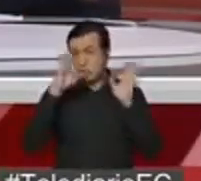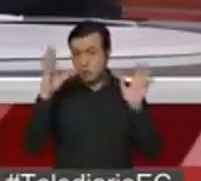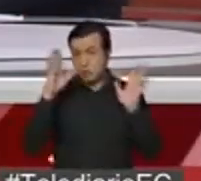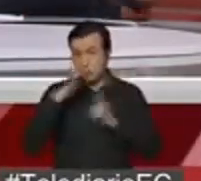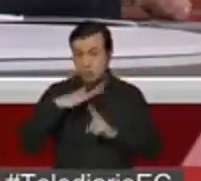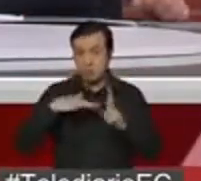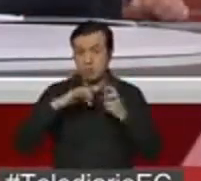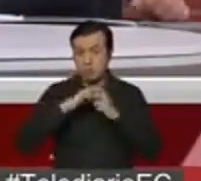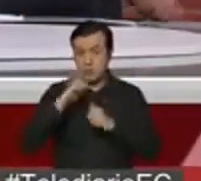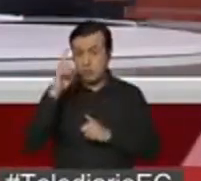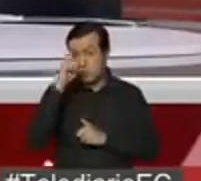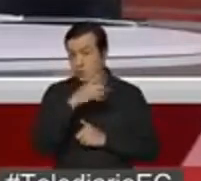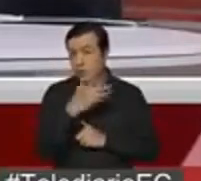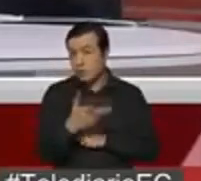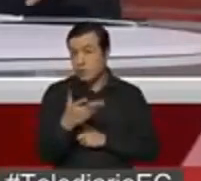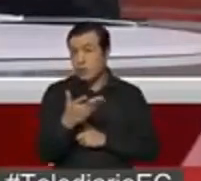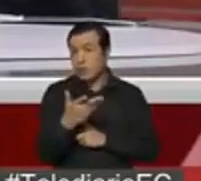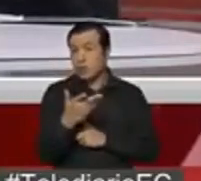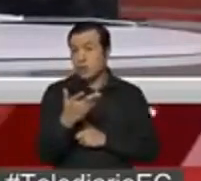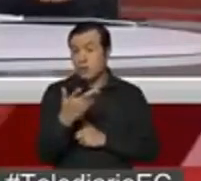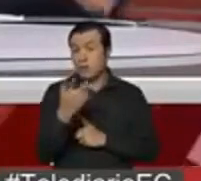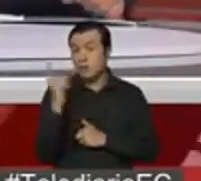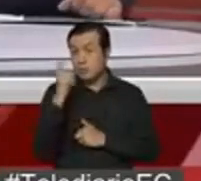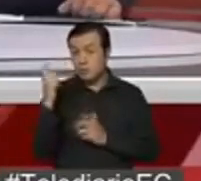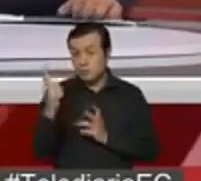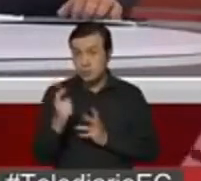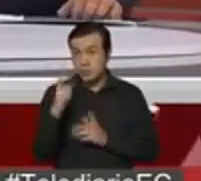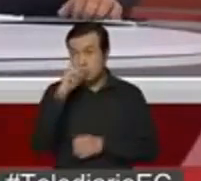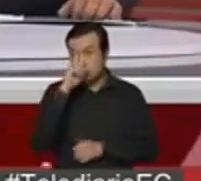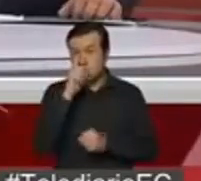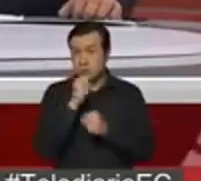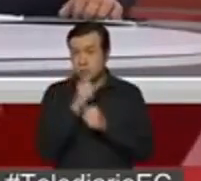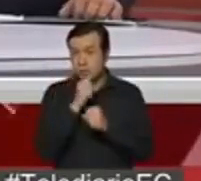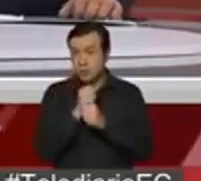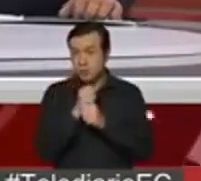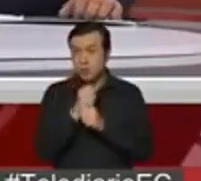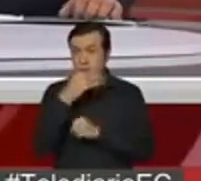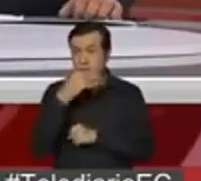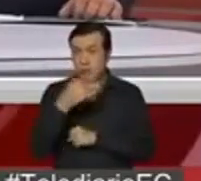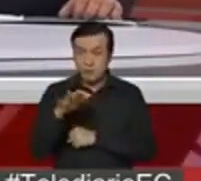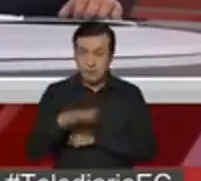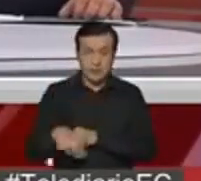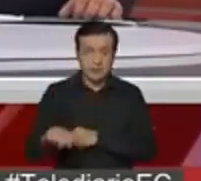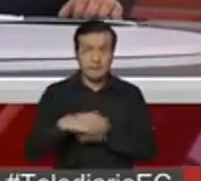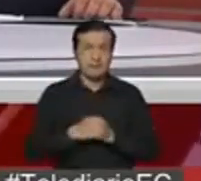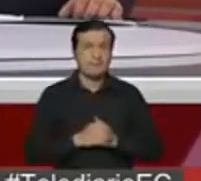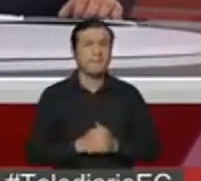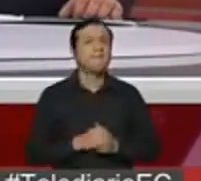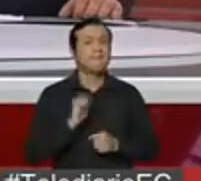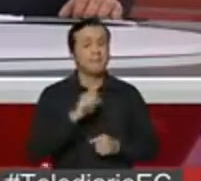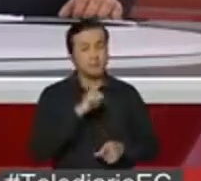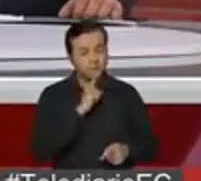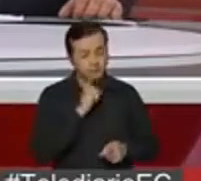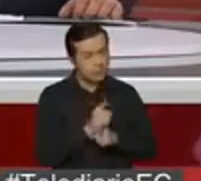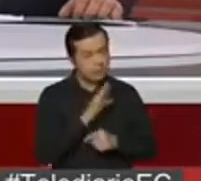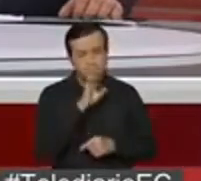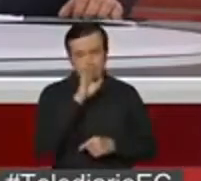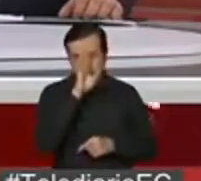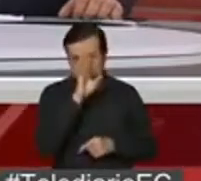deprimida en este momento, pero más allá de eso es también la necesidad de los trabajadores frente a esta realidad. Por supuesto, siempre